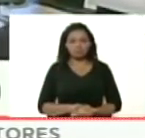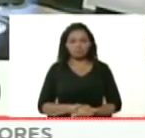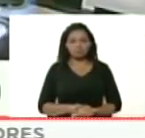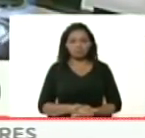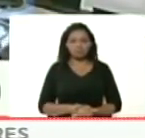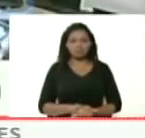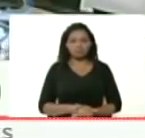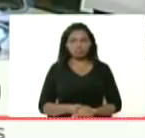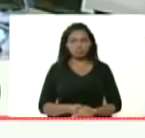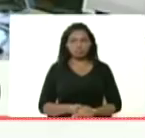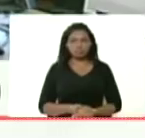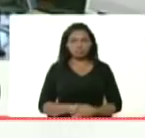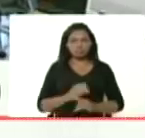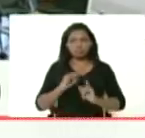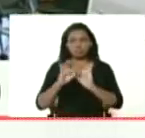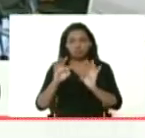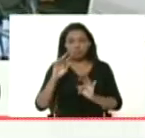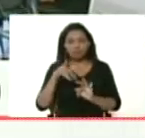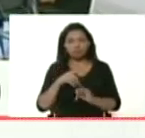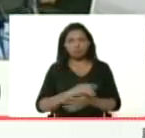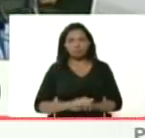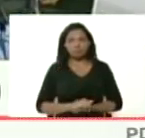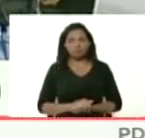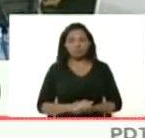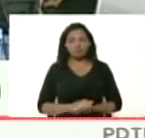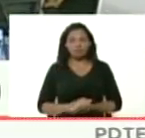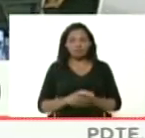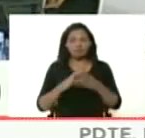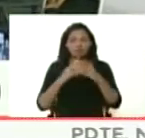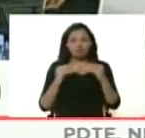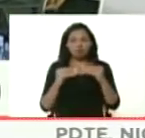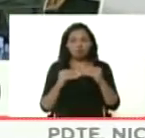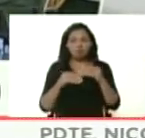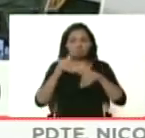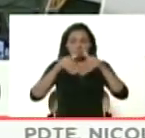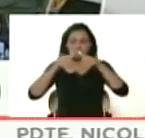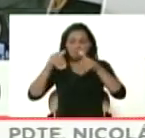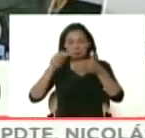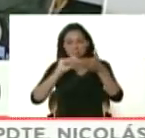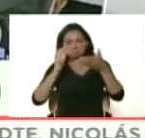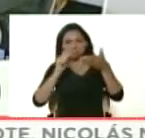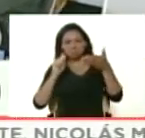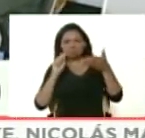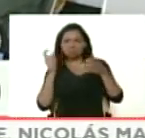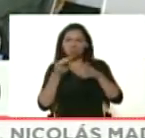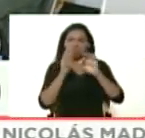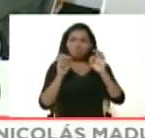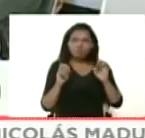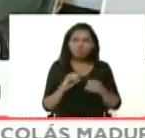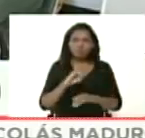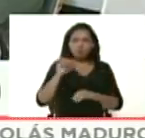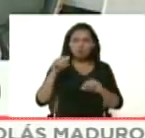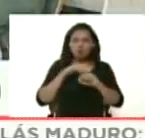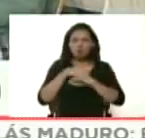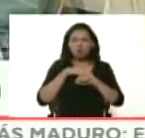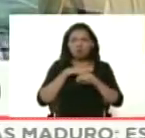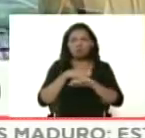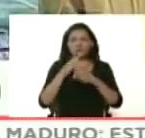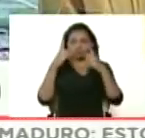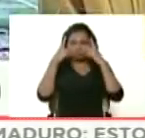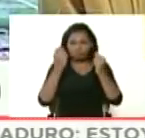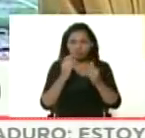Que las sanciones, ahí vi unas encuestas, varias encuestas vi, Jorge Rodríguez,